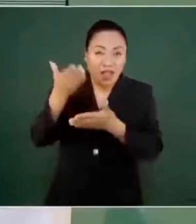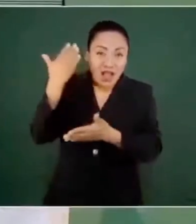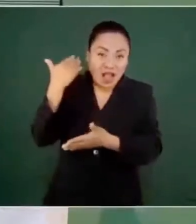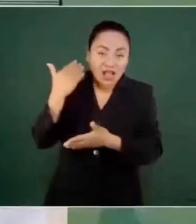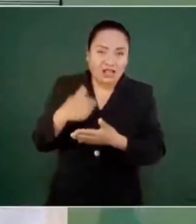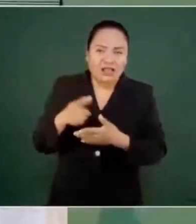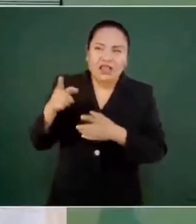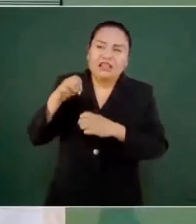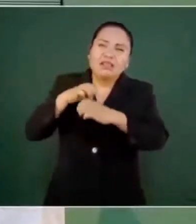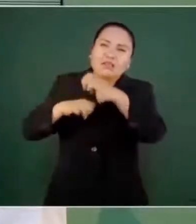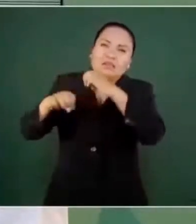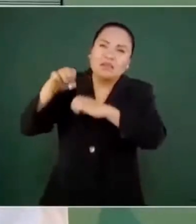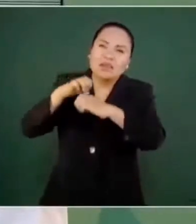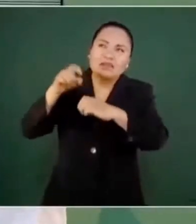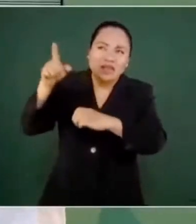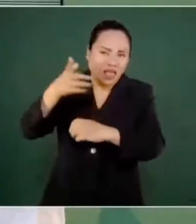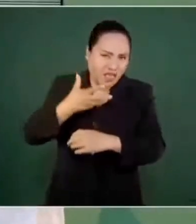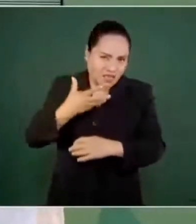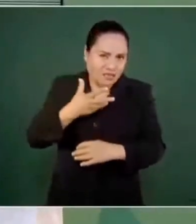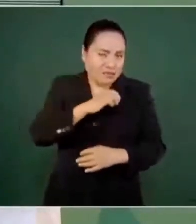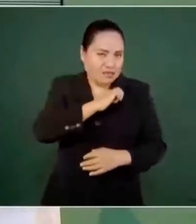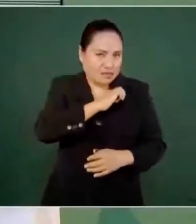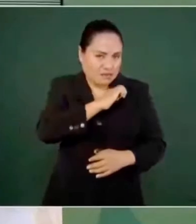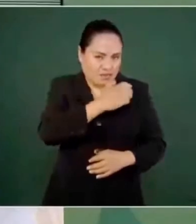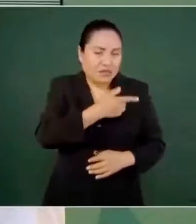una empresa española, ¿no?,